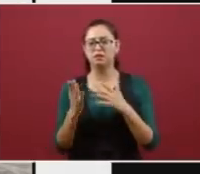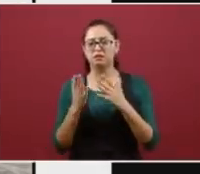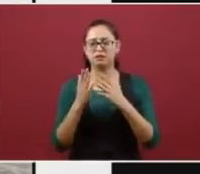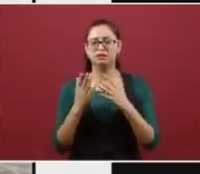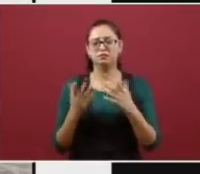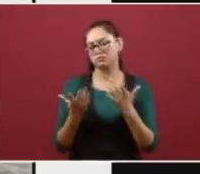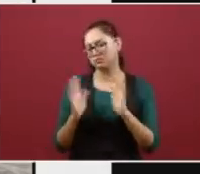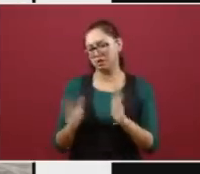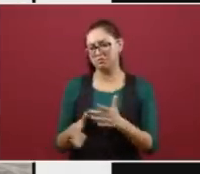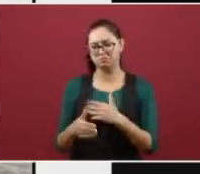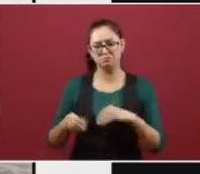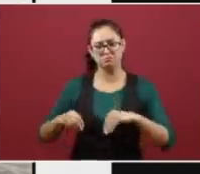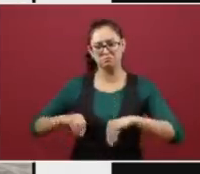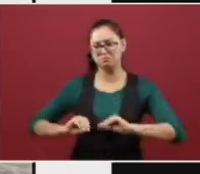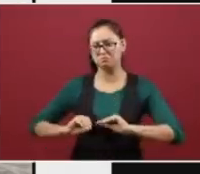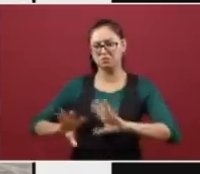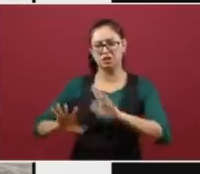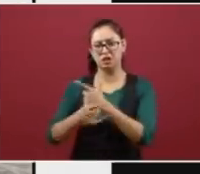liberados